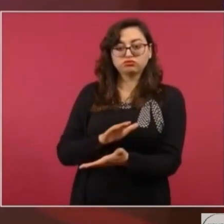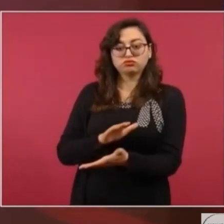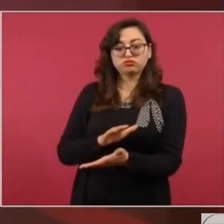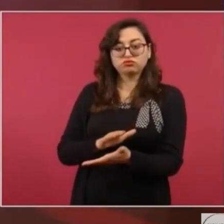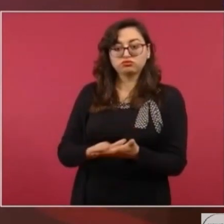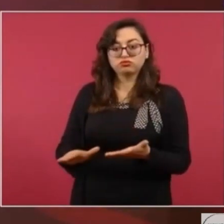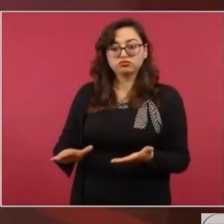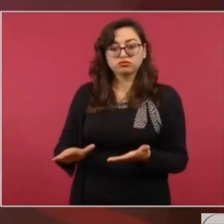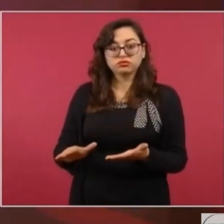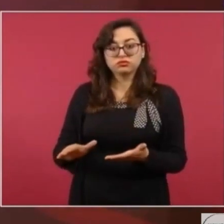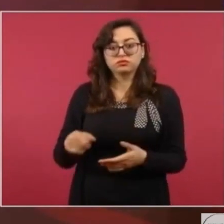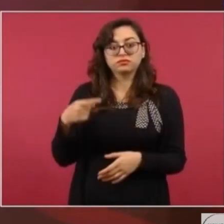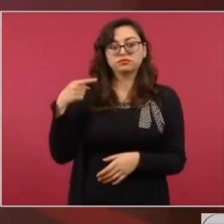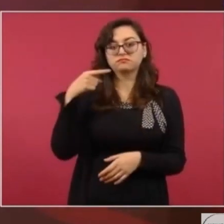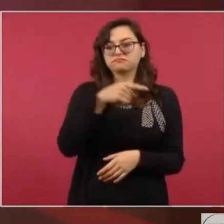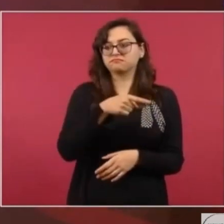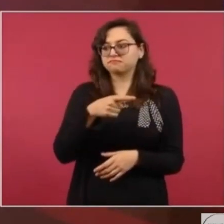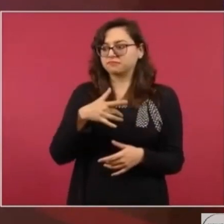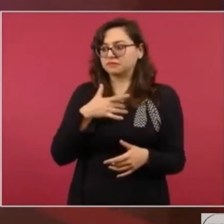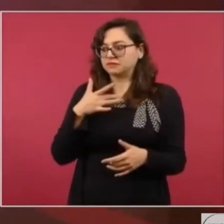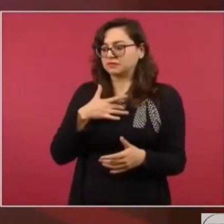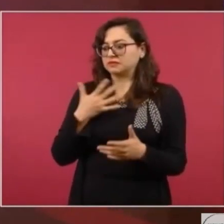les inyectaron nitrógeno